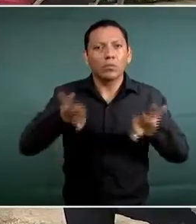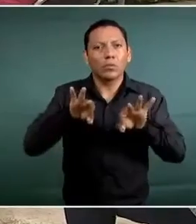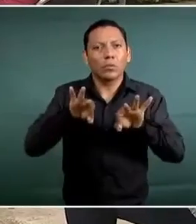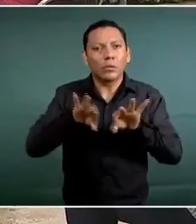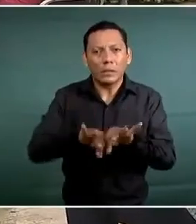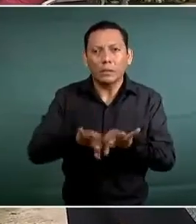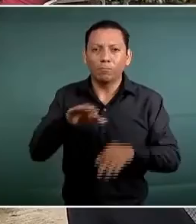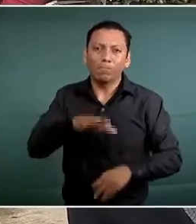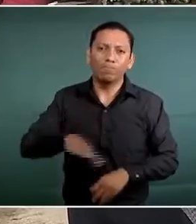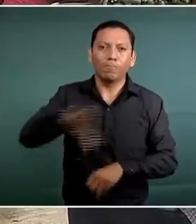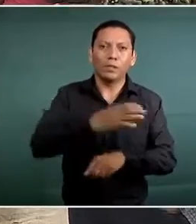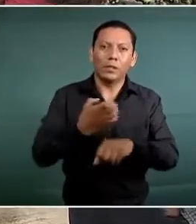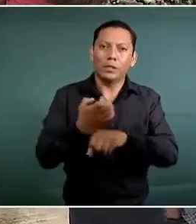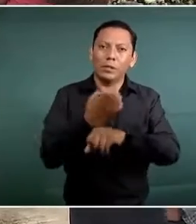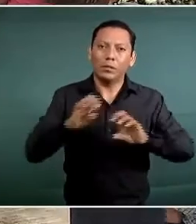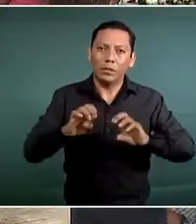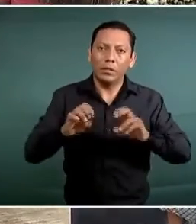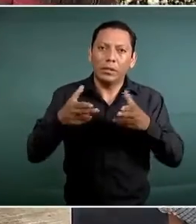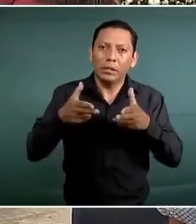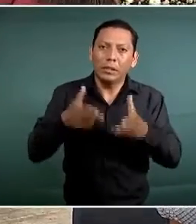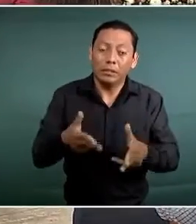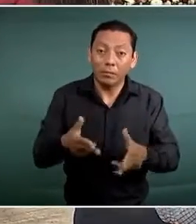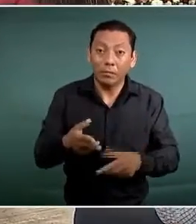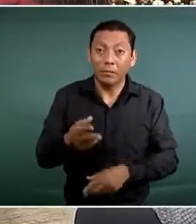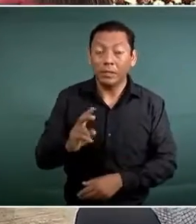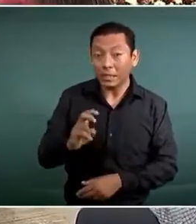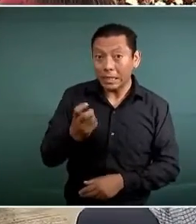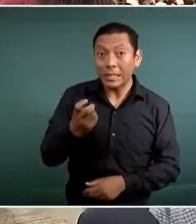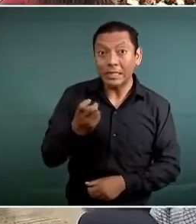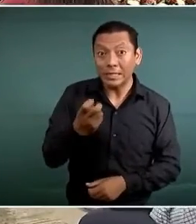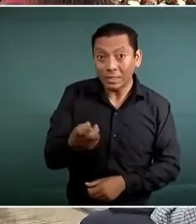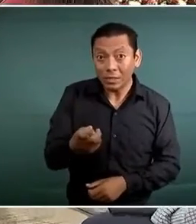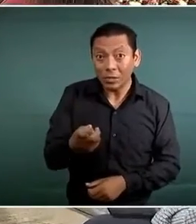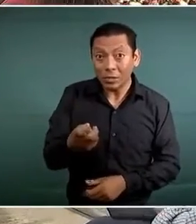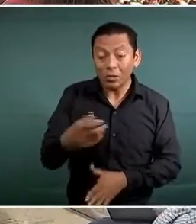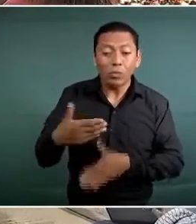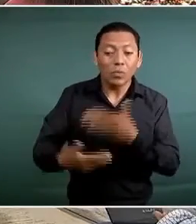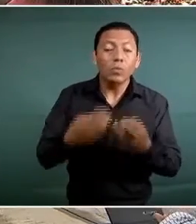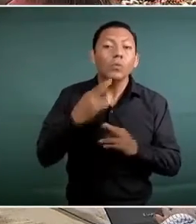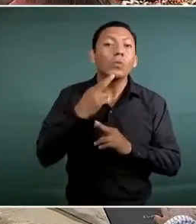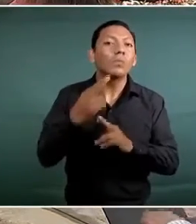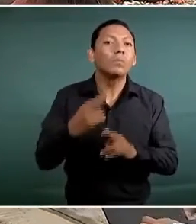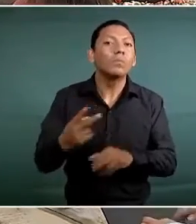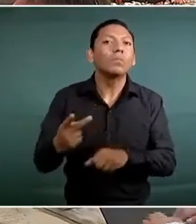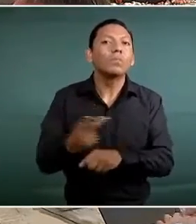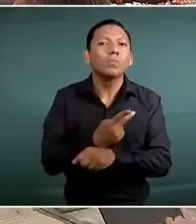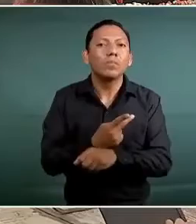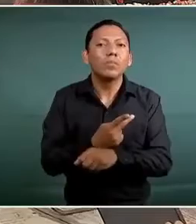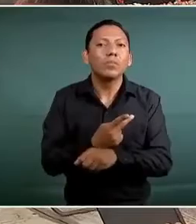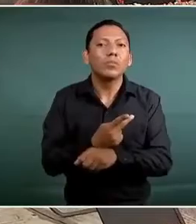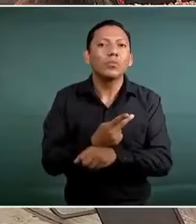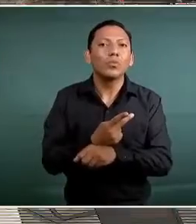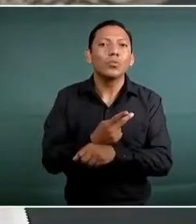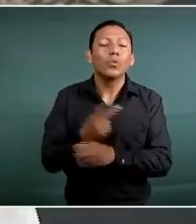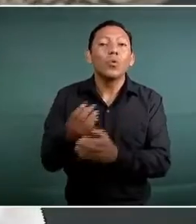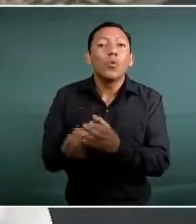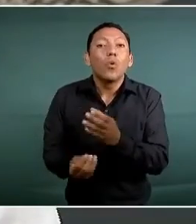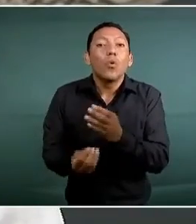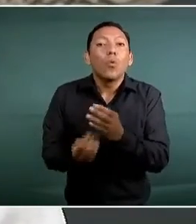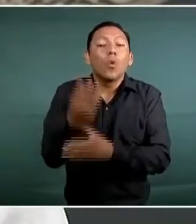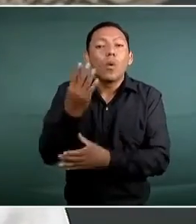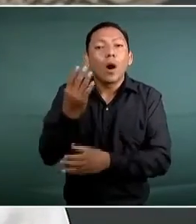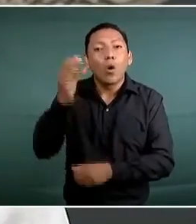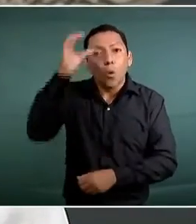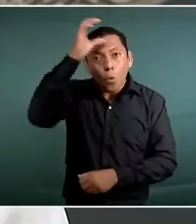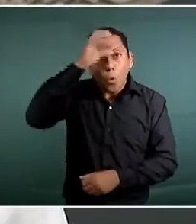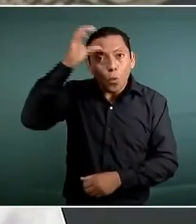población chiapaneca. Y esto ha dado como resultado la instauración de una nueva cultura